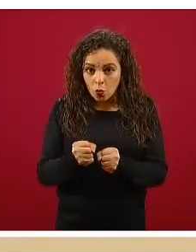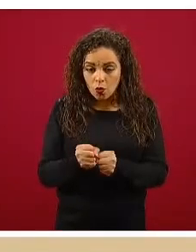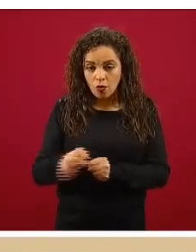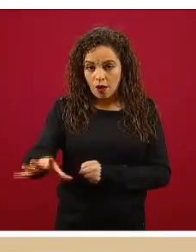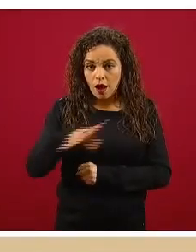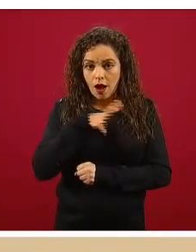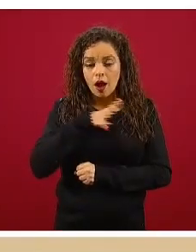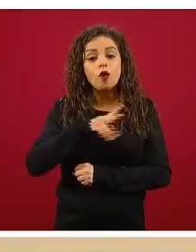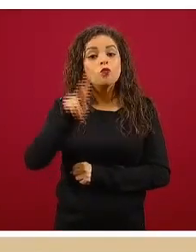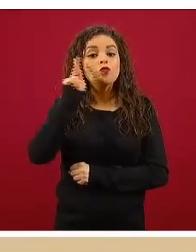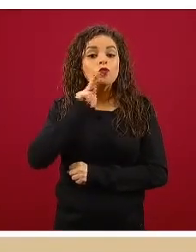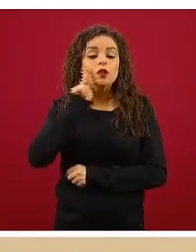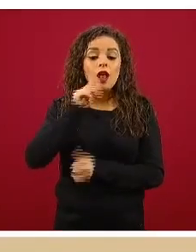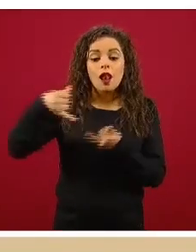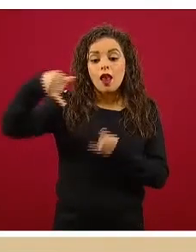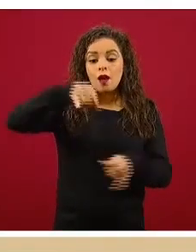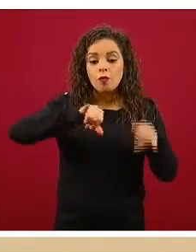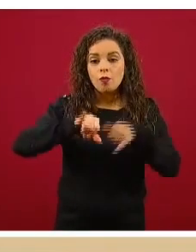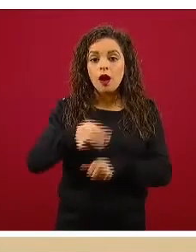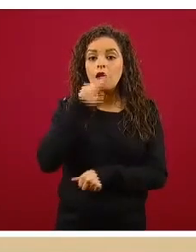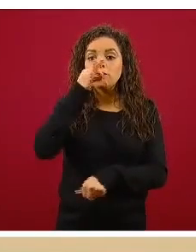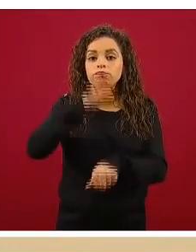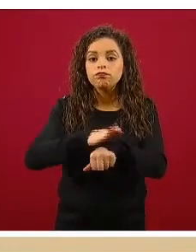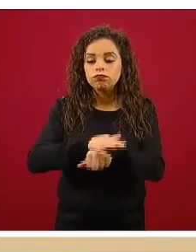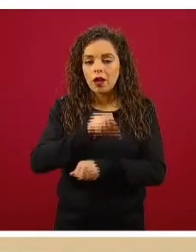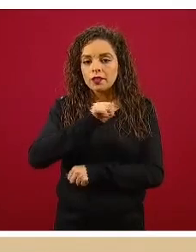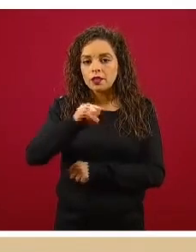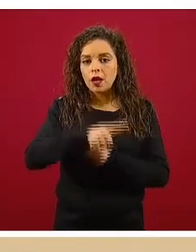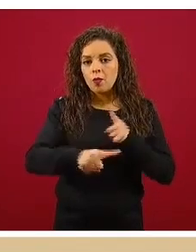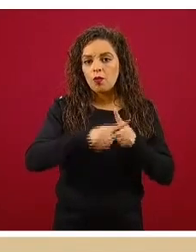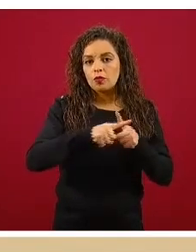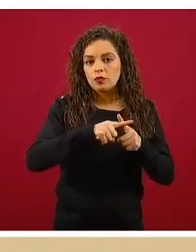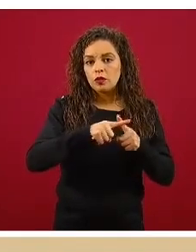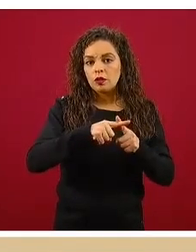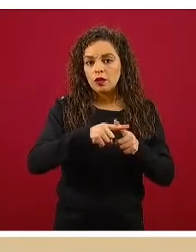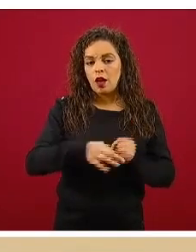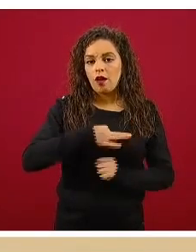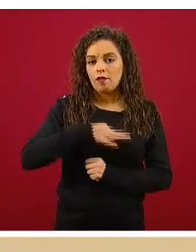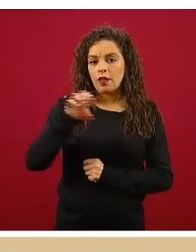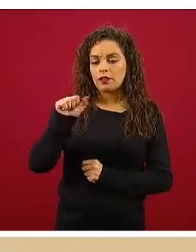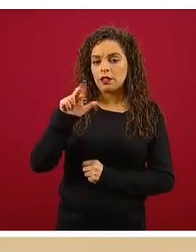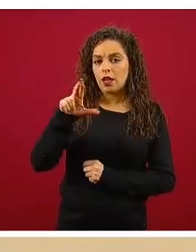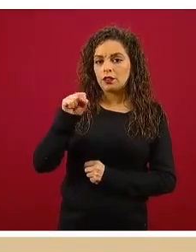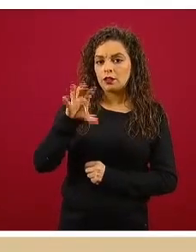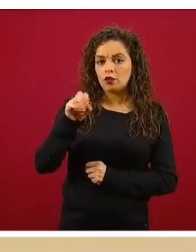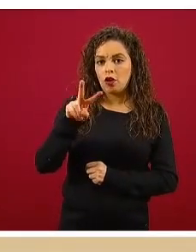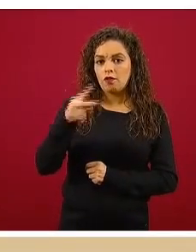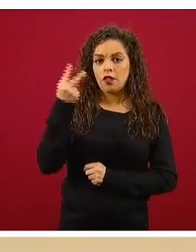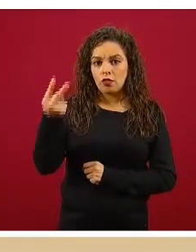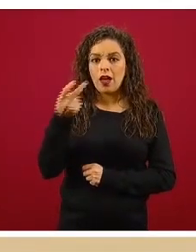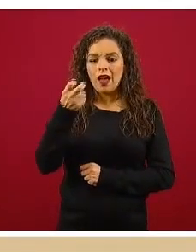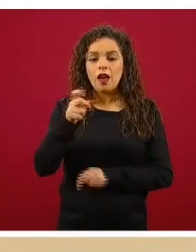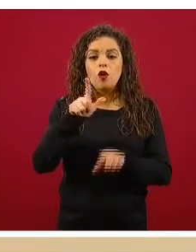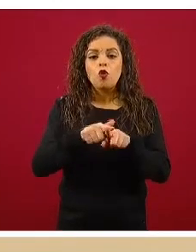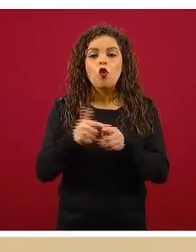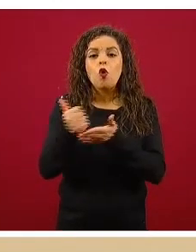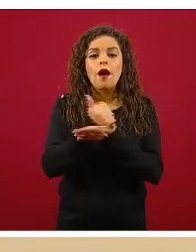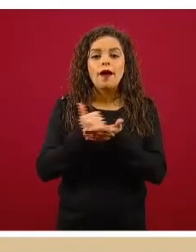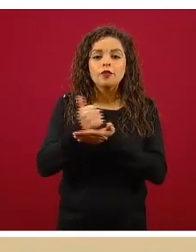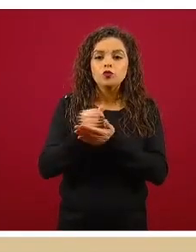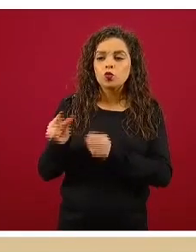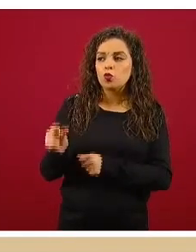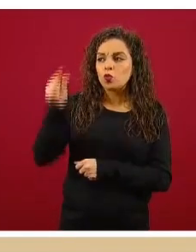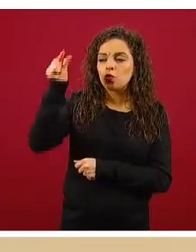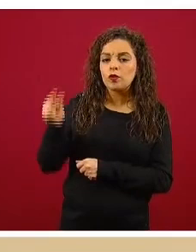laboratorio y que está dio positivo a SARS-CoV-2, son las que están en las barras de color azul, pero también